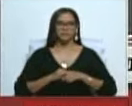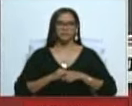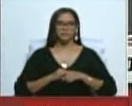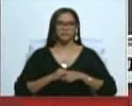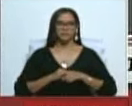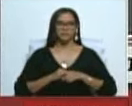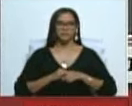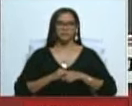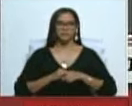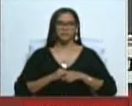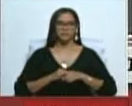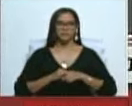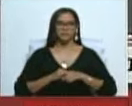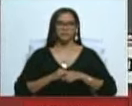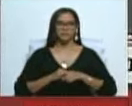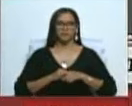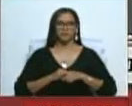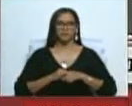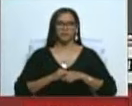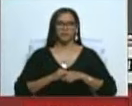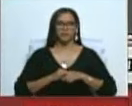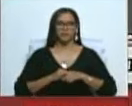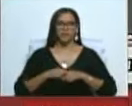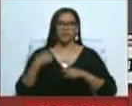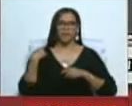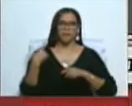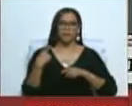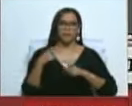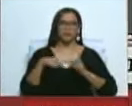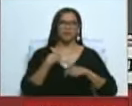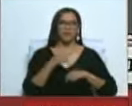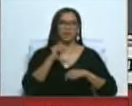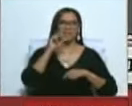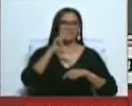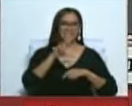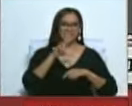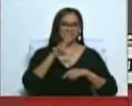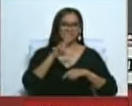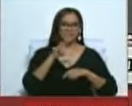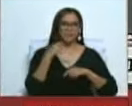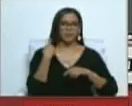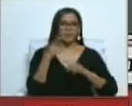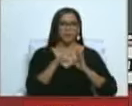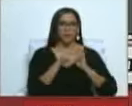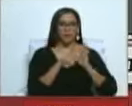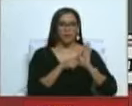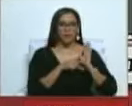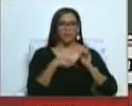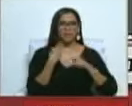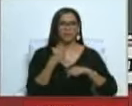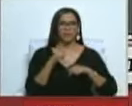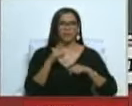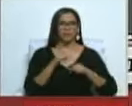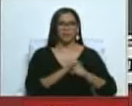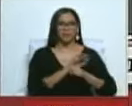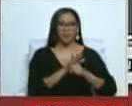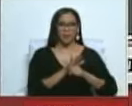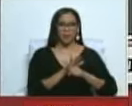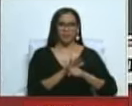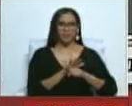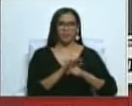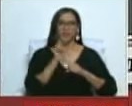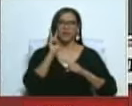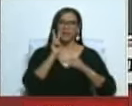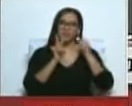Eso fue el primero. Y el primero después del 300, el primer programa después del COVID fue el